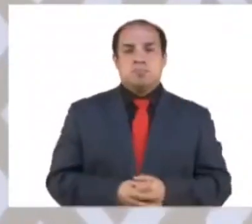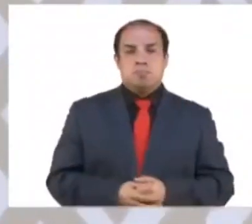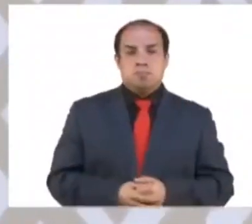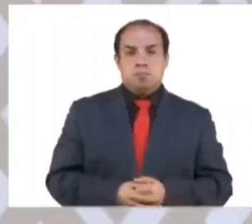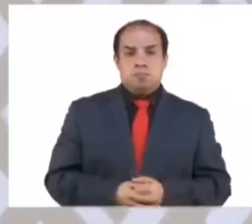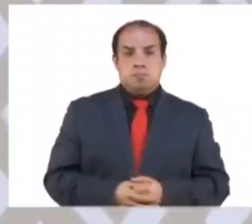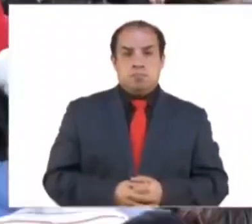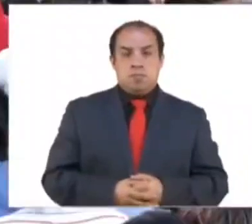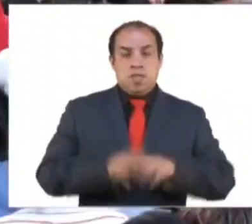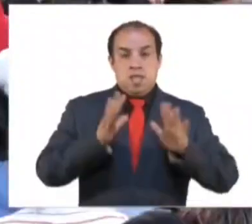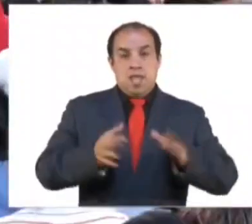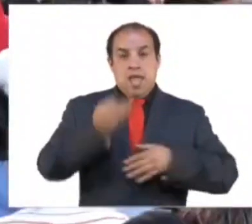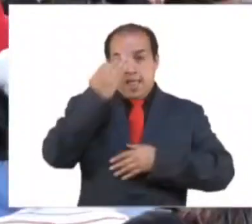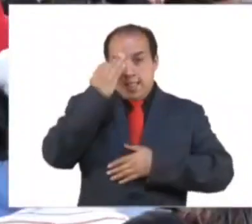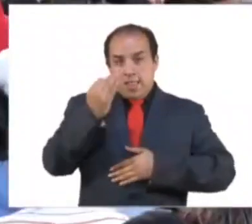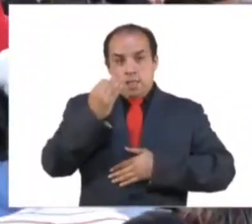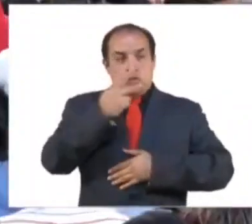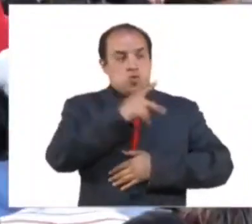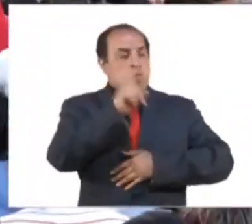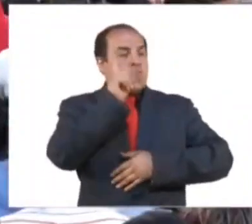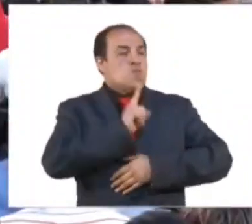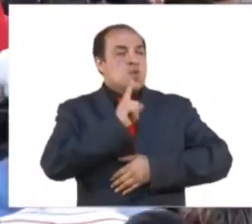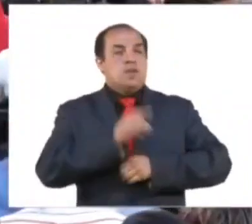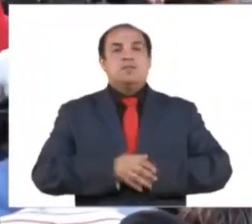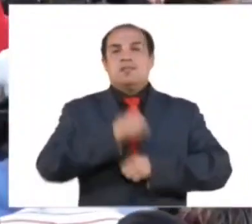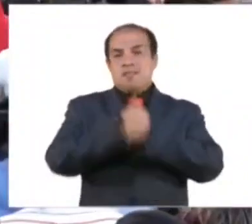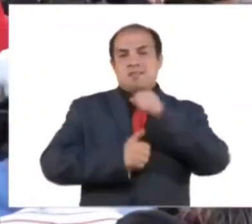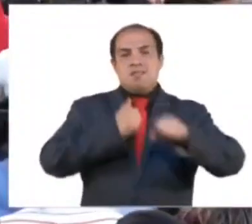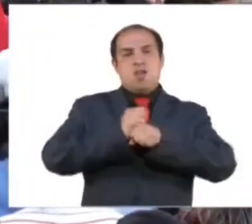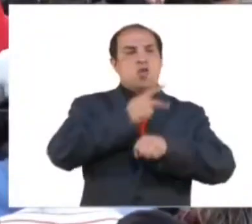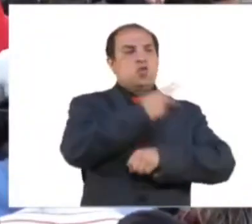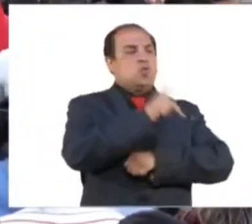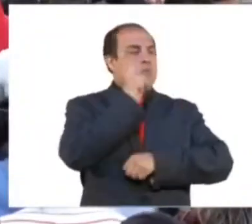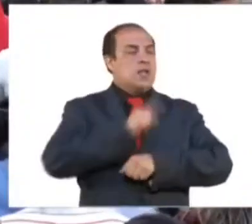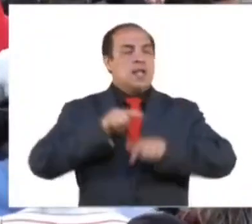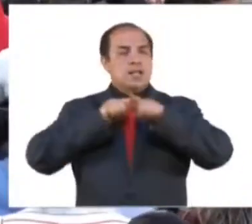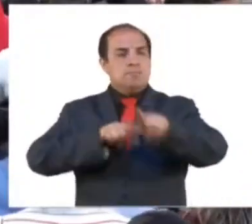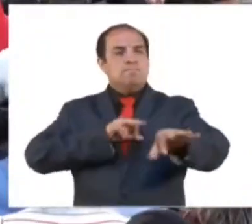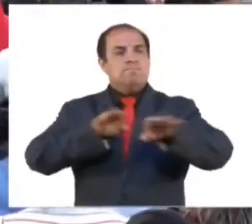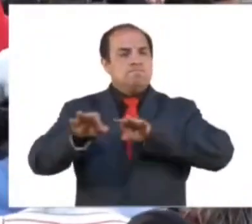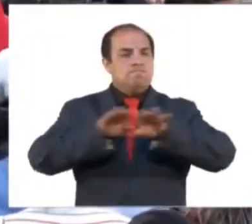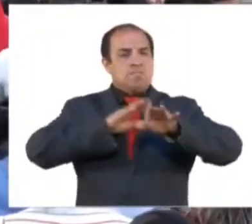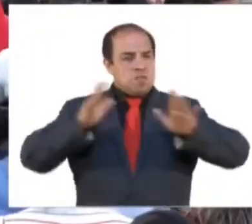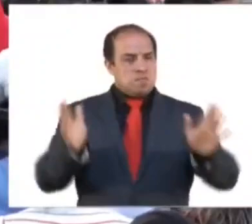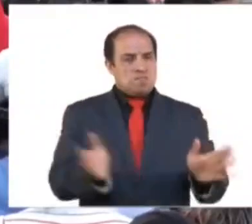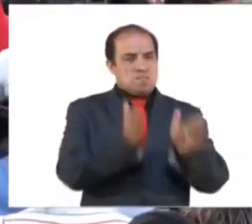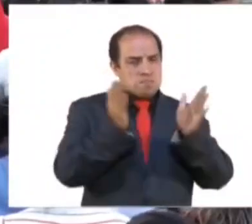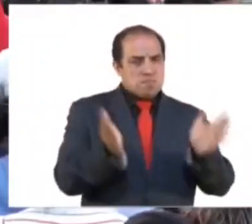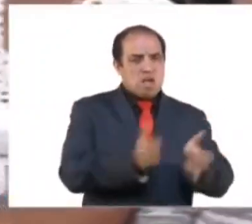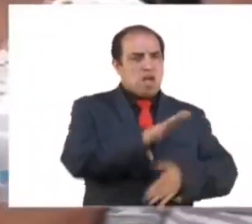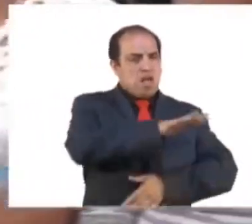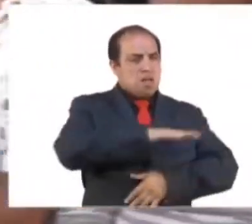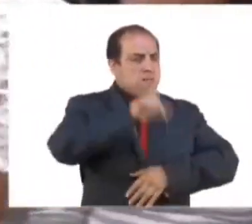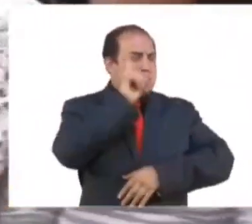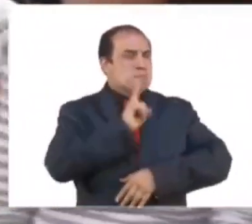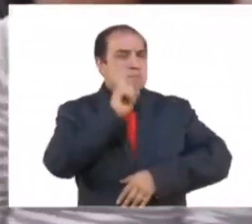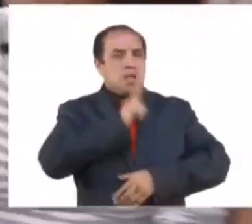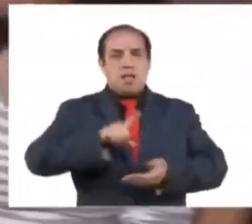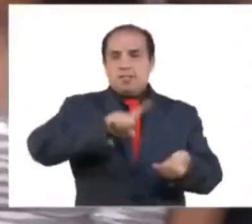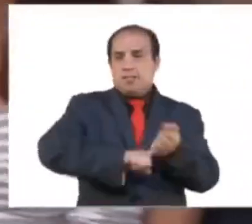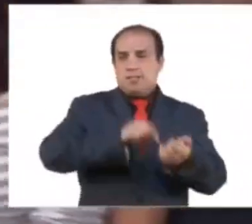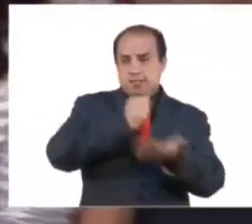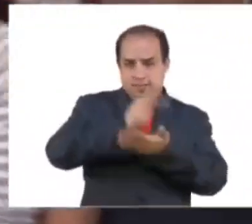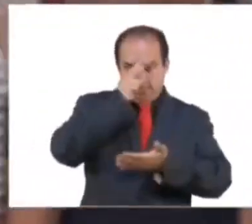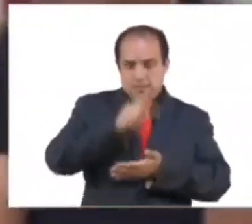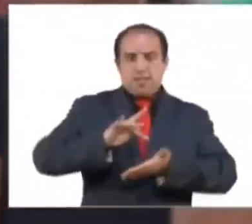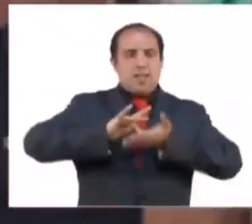el tiempo de mujeres, es el año de las mujeres, y vamos a seguir trabajando, impulsando a las mujeres en la Ciudad